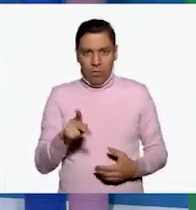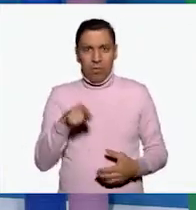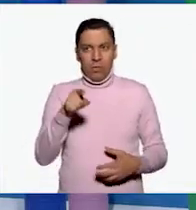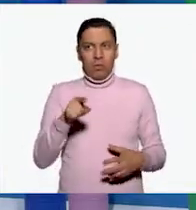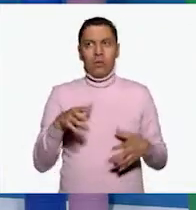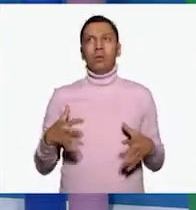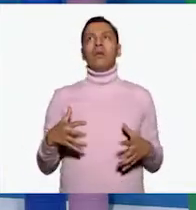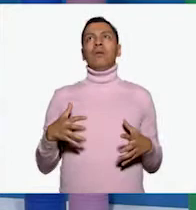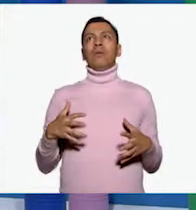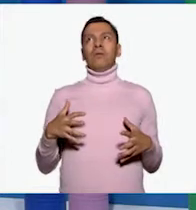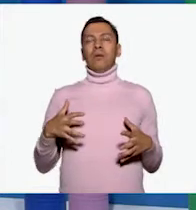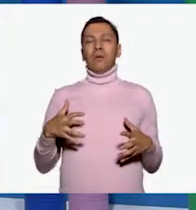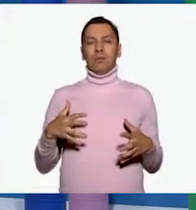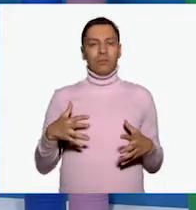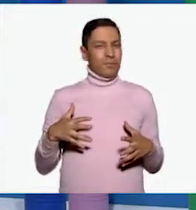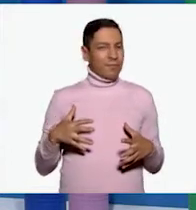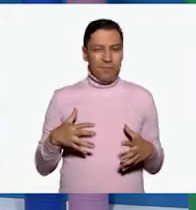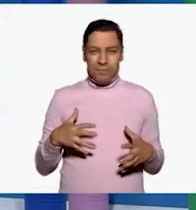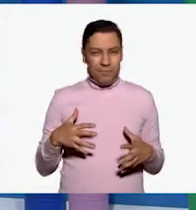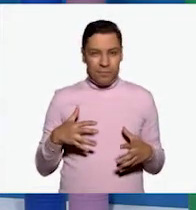es como una alerta.